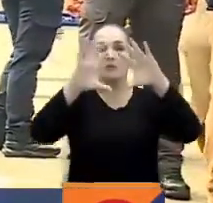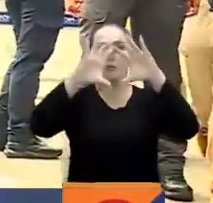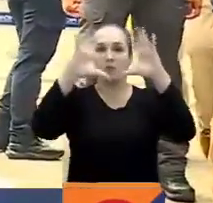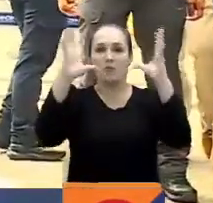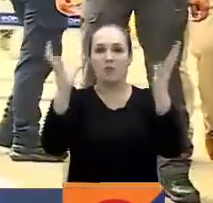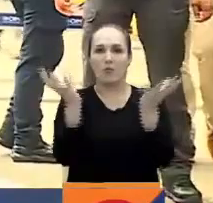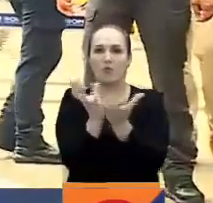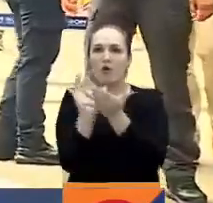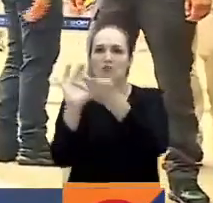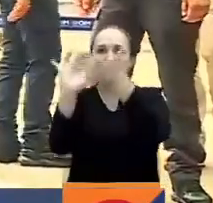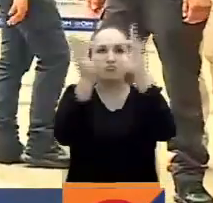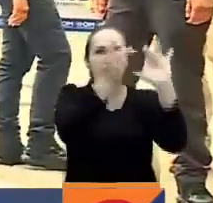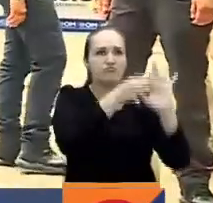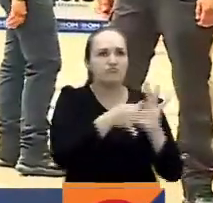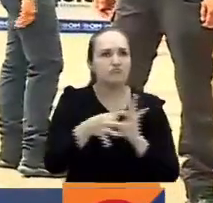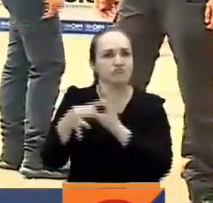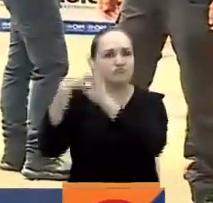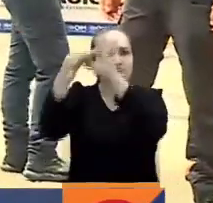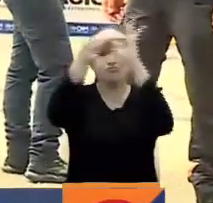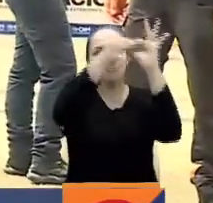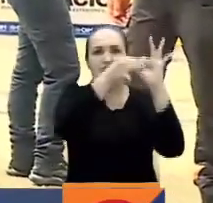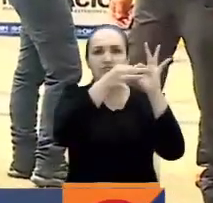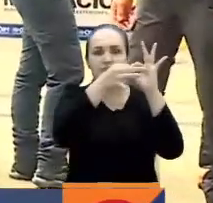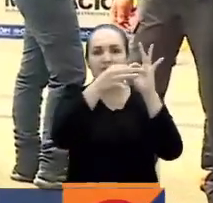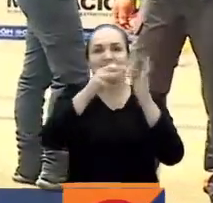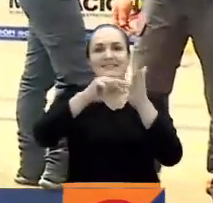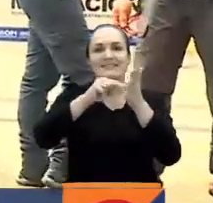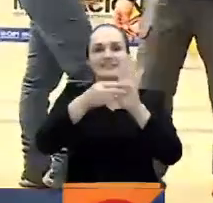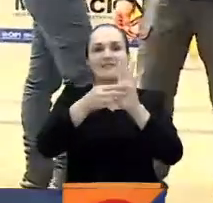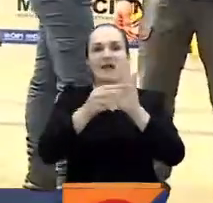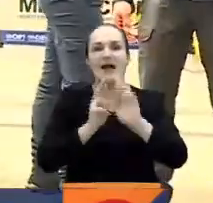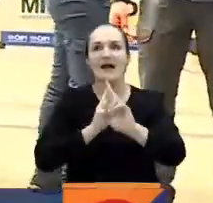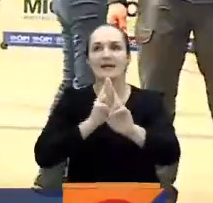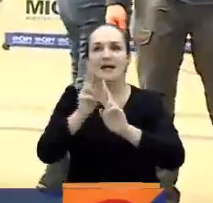es antes que nada una relación entre vecinos.